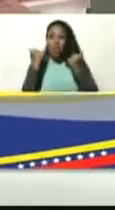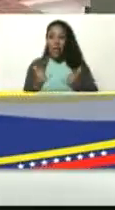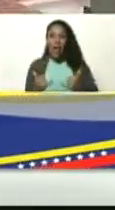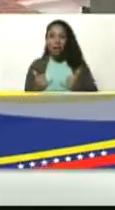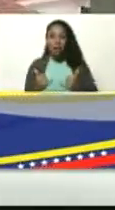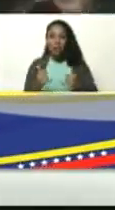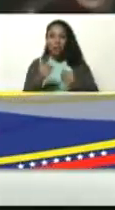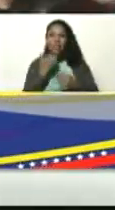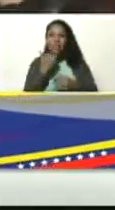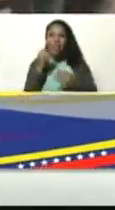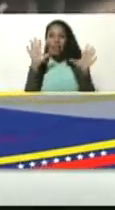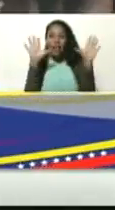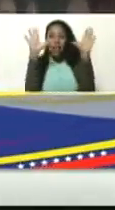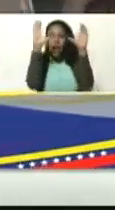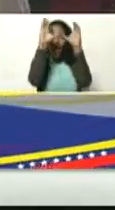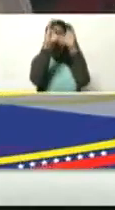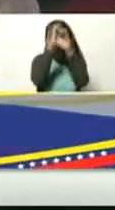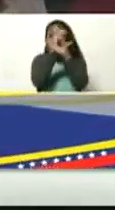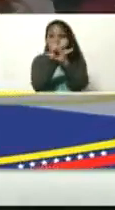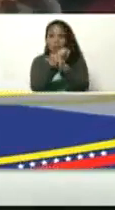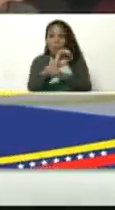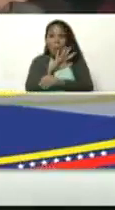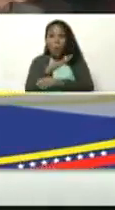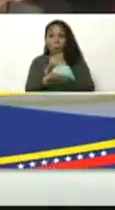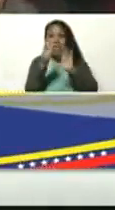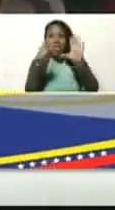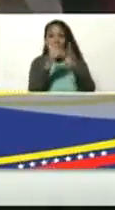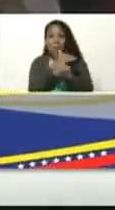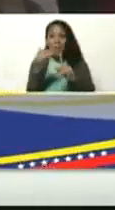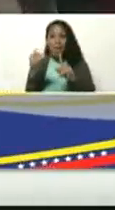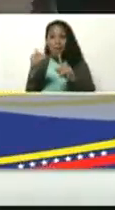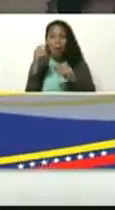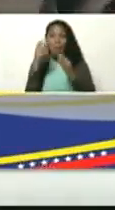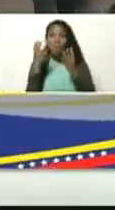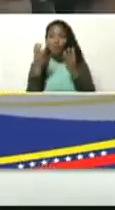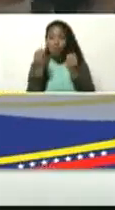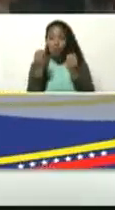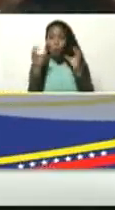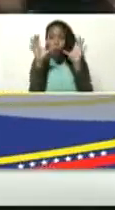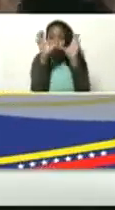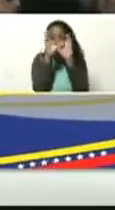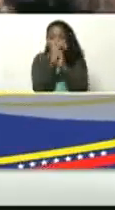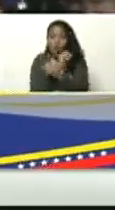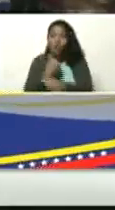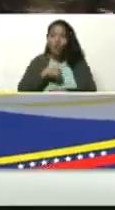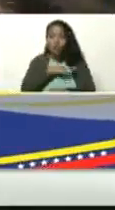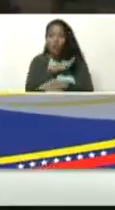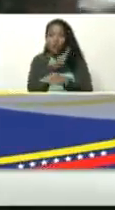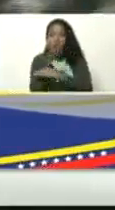caído la nochecita. Eran como las 6:30, ya estaba bastante oscuro. Y nos fuimos.